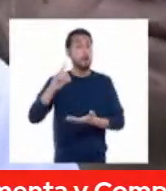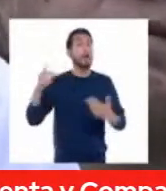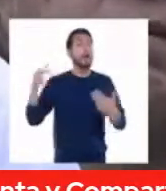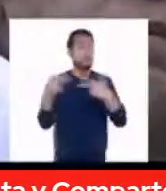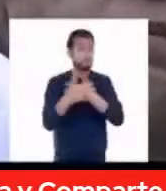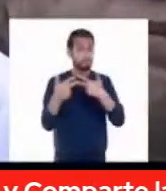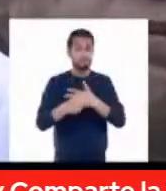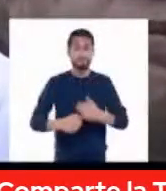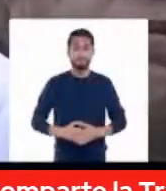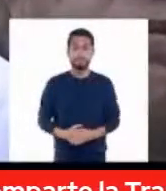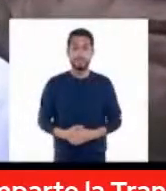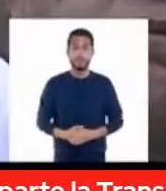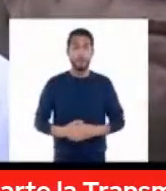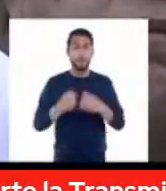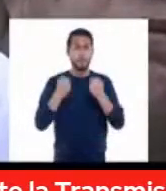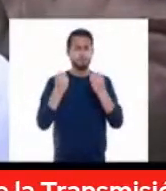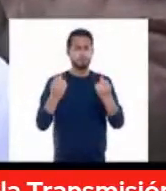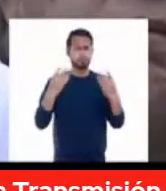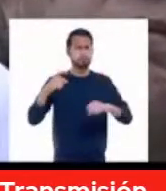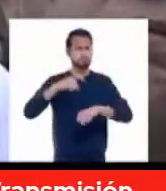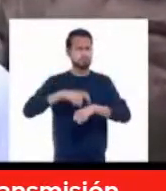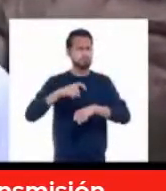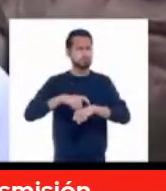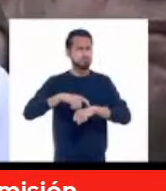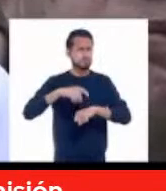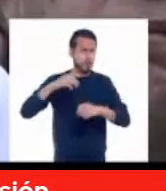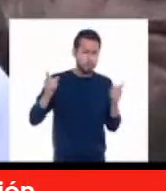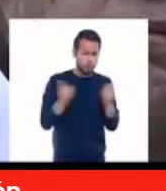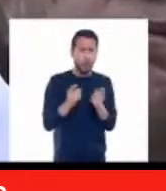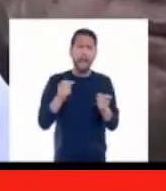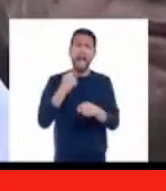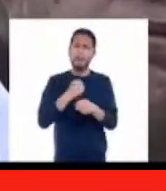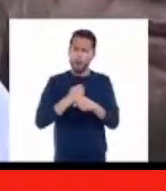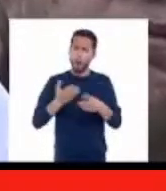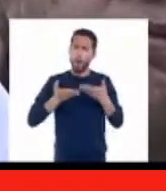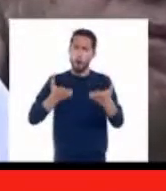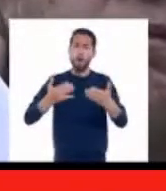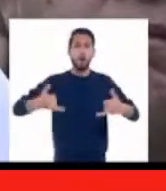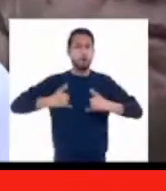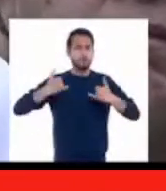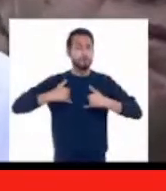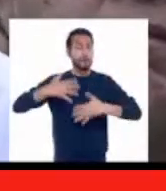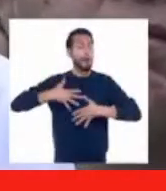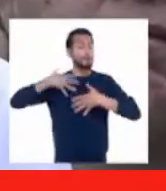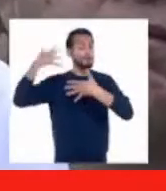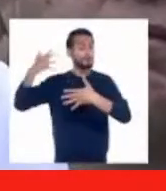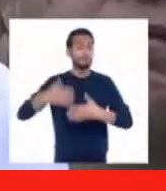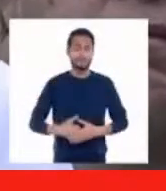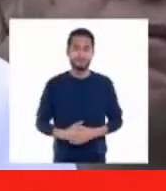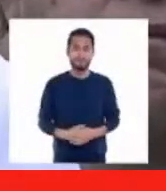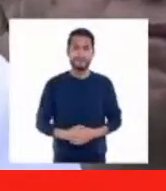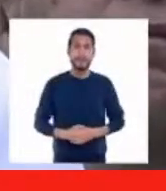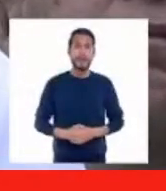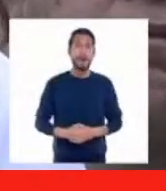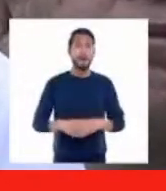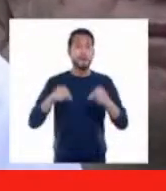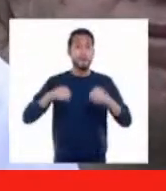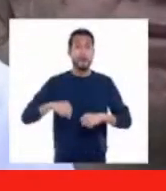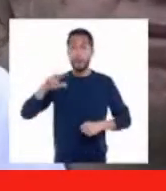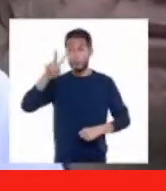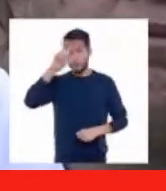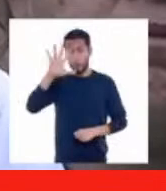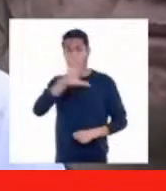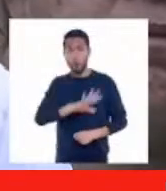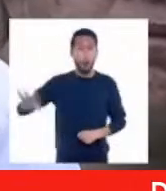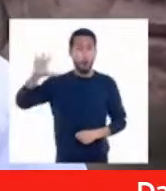educación y transporte. Vamos a generar 1000 puestos de trabajo temporales para jóvenes y adultos mayores. Vamos a hacer del Callao la ciudad